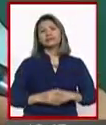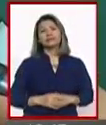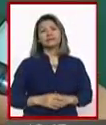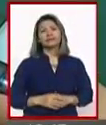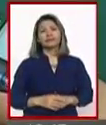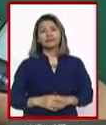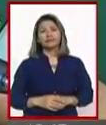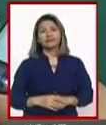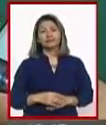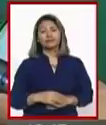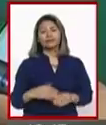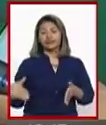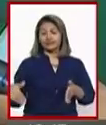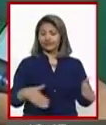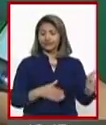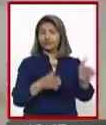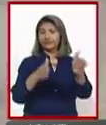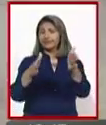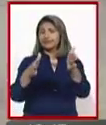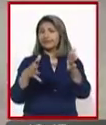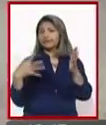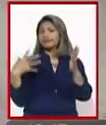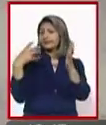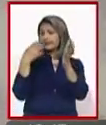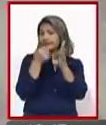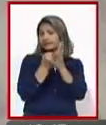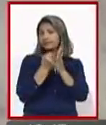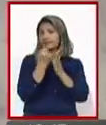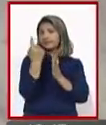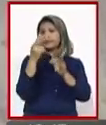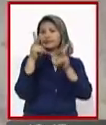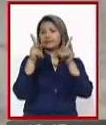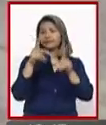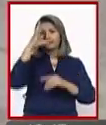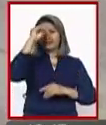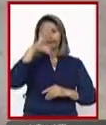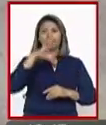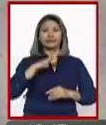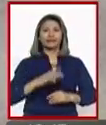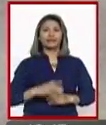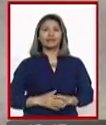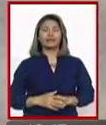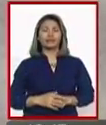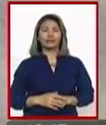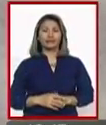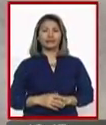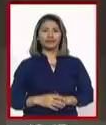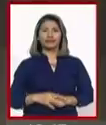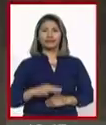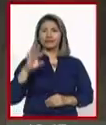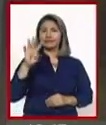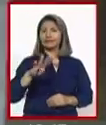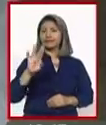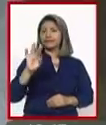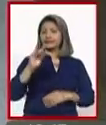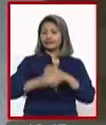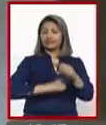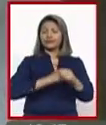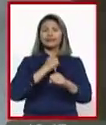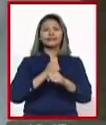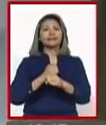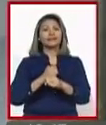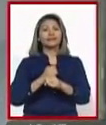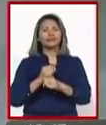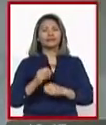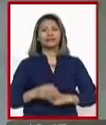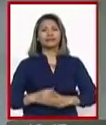de que sobre la avenida atropella a una persona, ¿no?, de sexo masculino, una persona de 48 años de edad. El